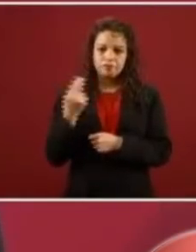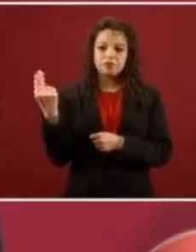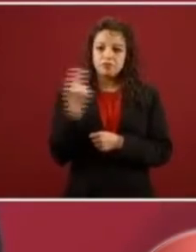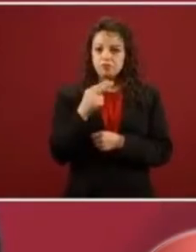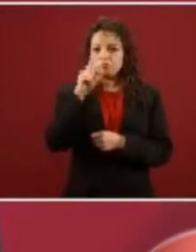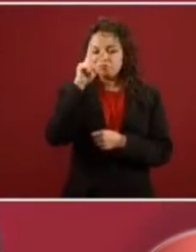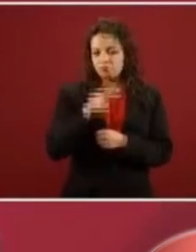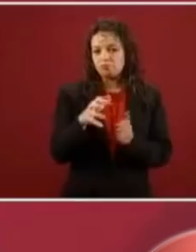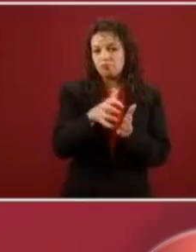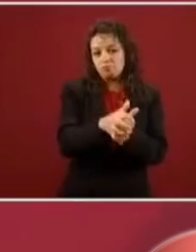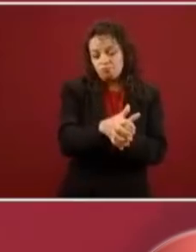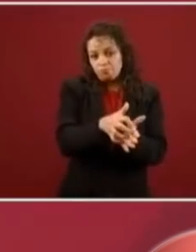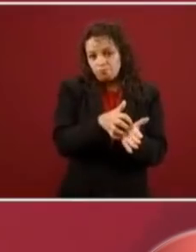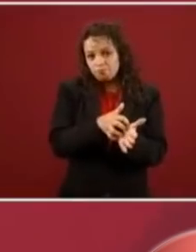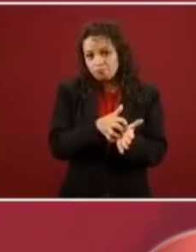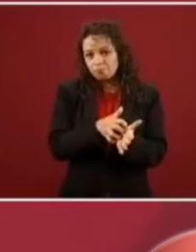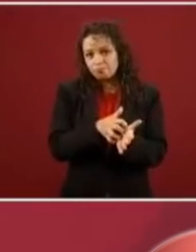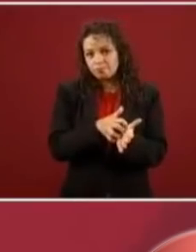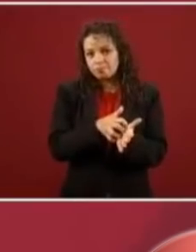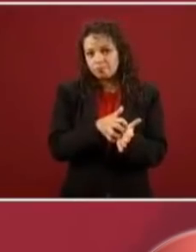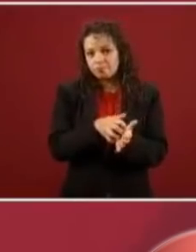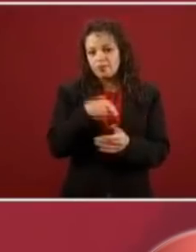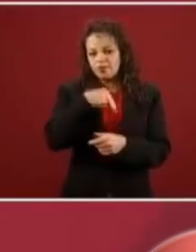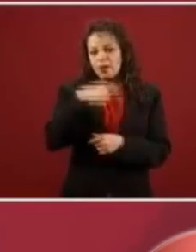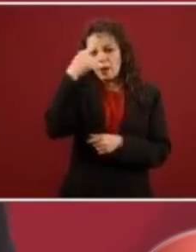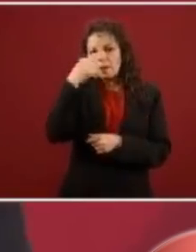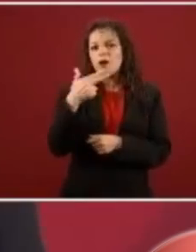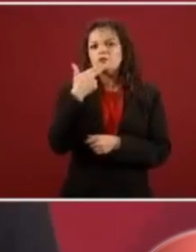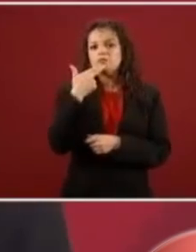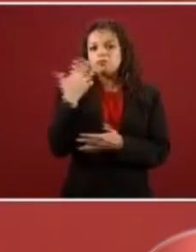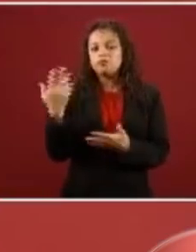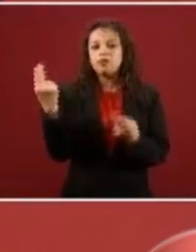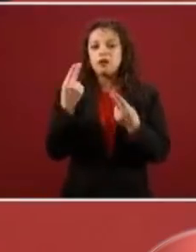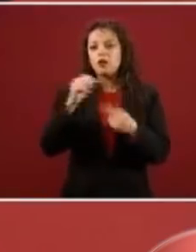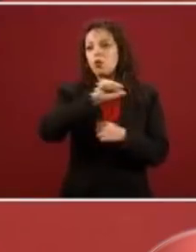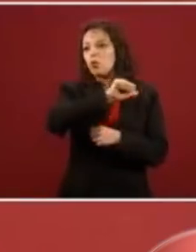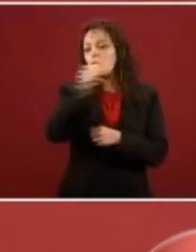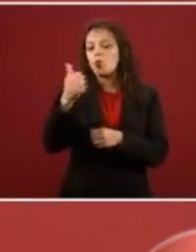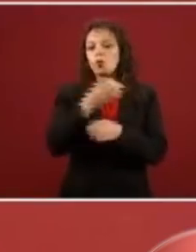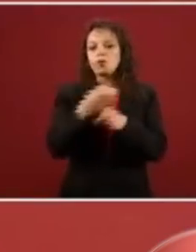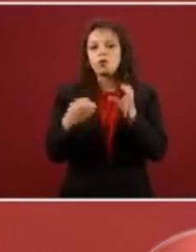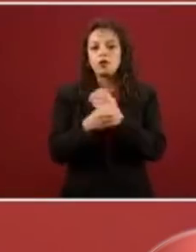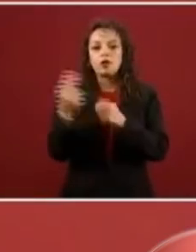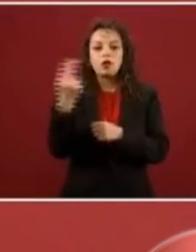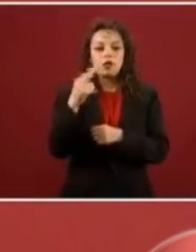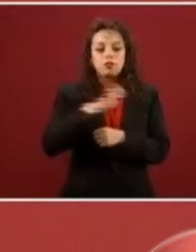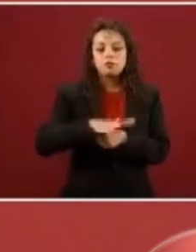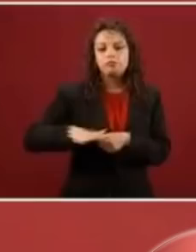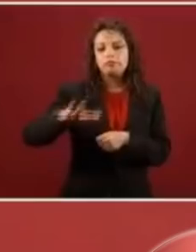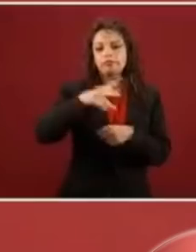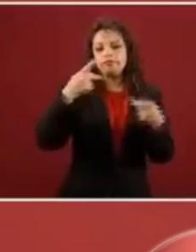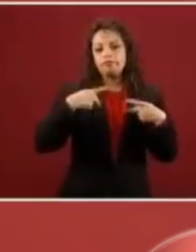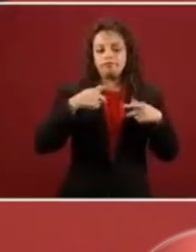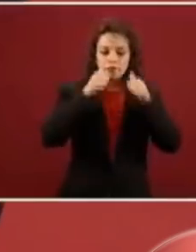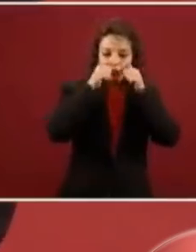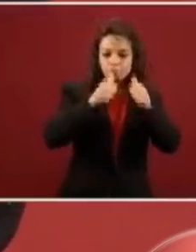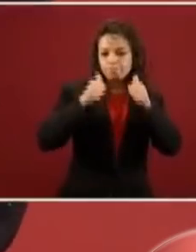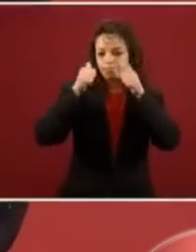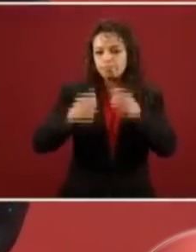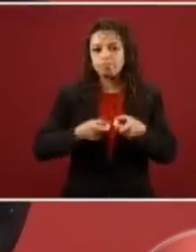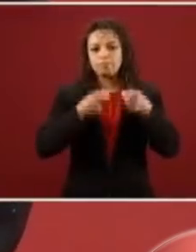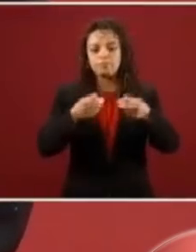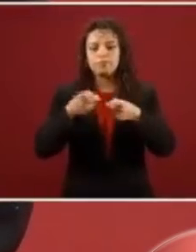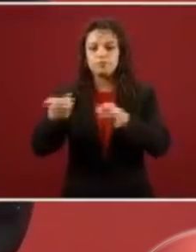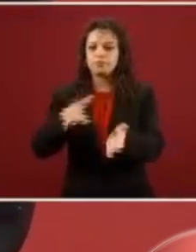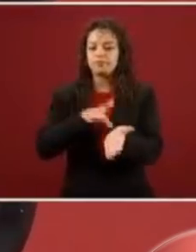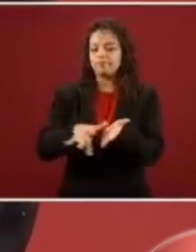importantes, dinero que se debe de utilizar para atender las necesidades de la gente, y con